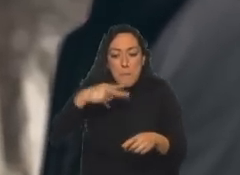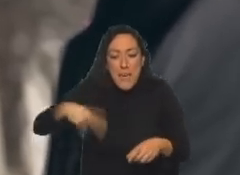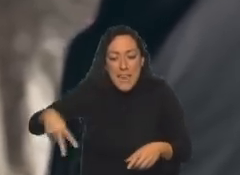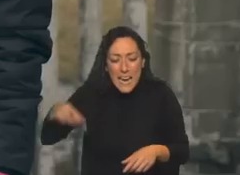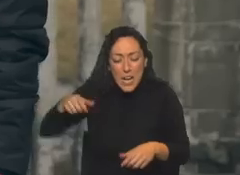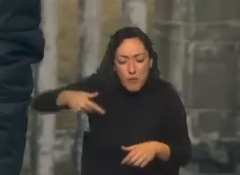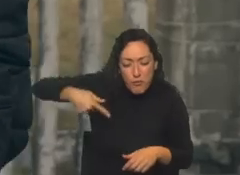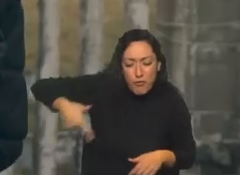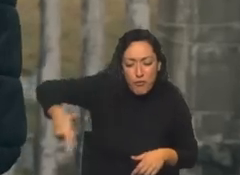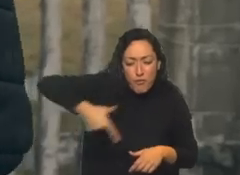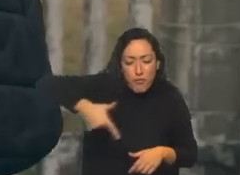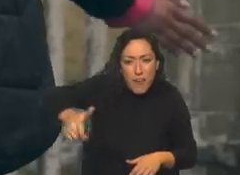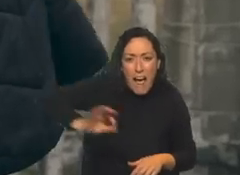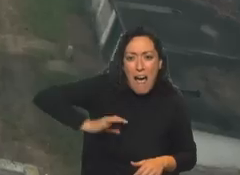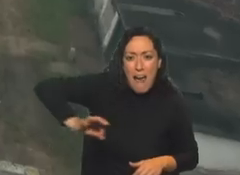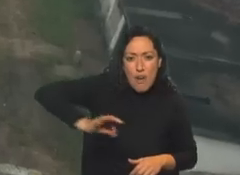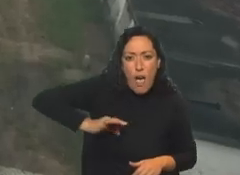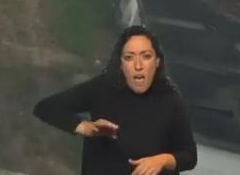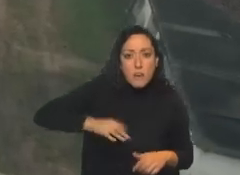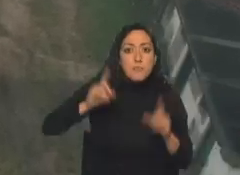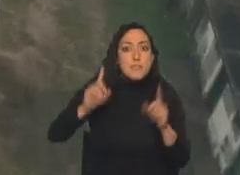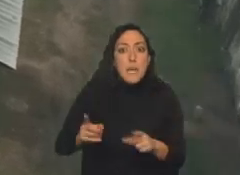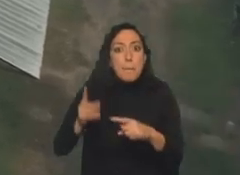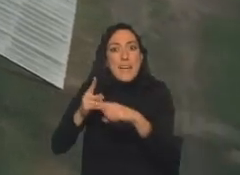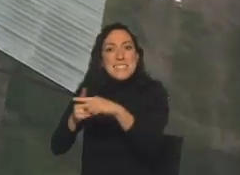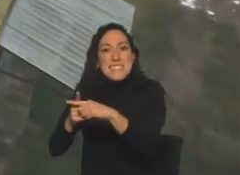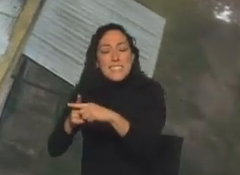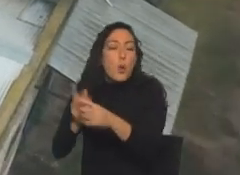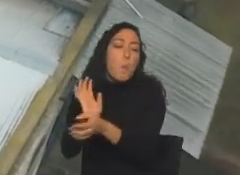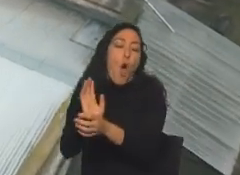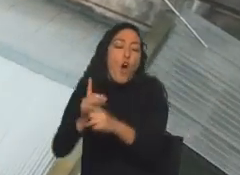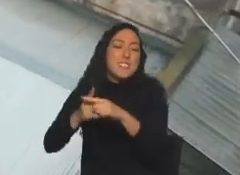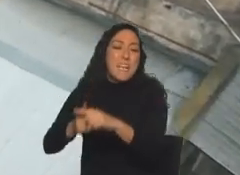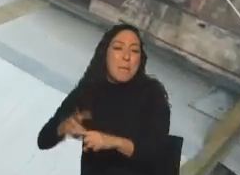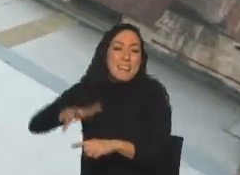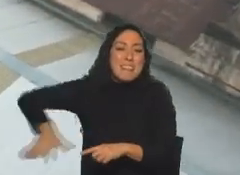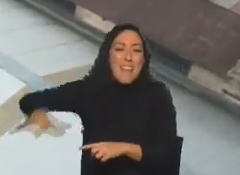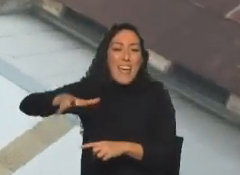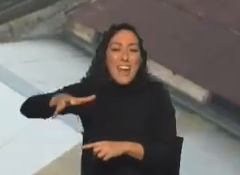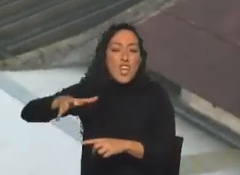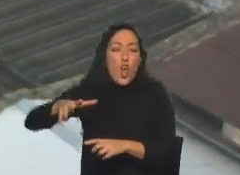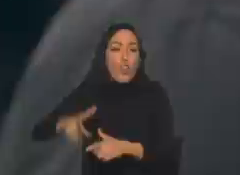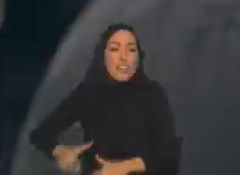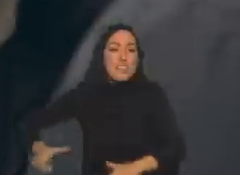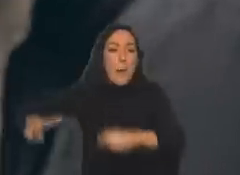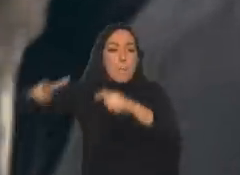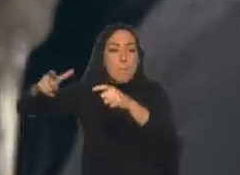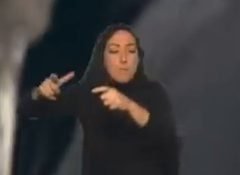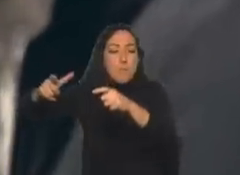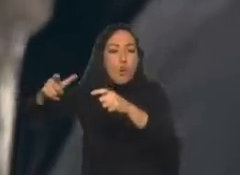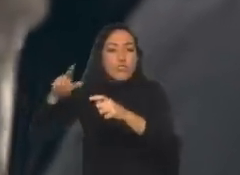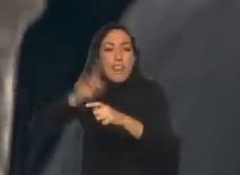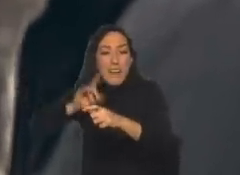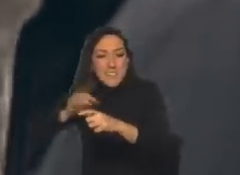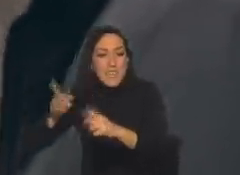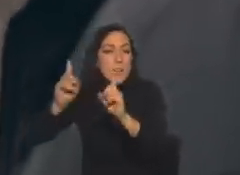los años. Y a su vez tenemos este cementerio de tambos que tenemos está a la vista. Cementerio de tambos y